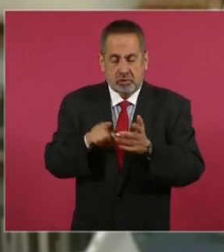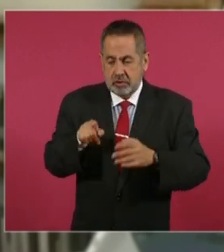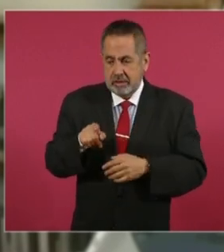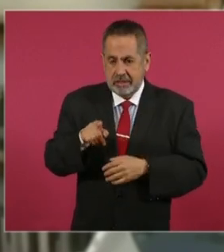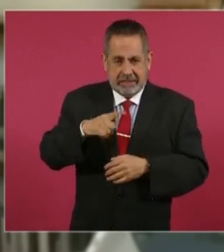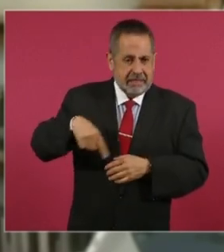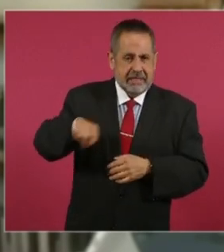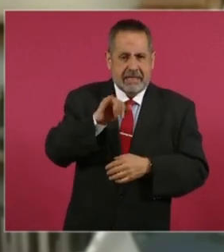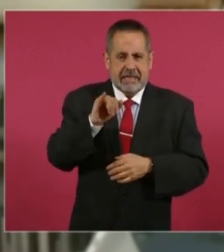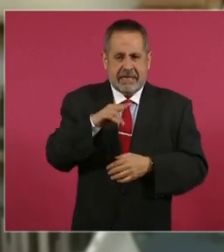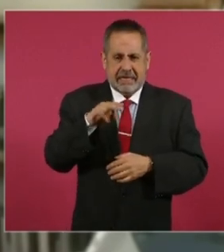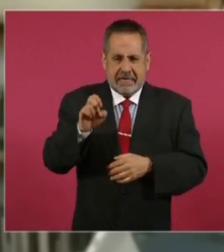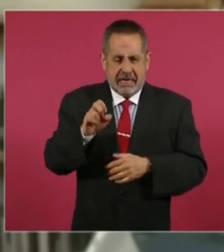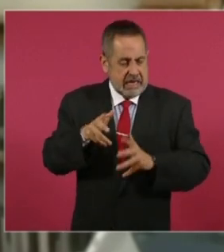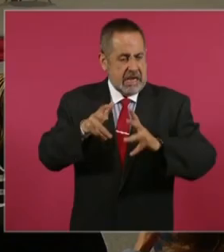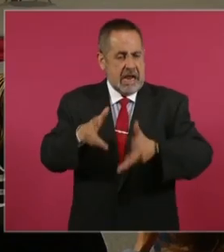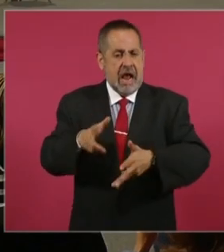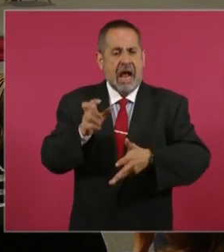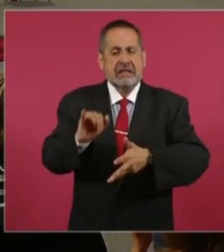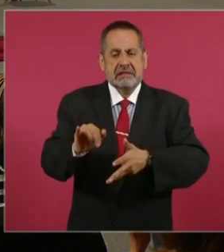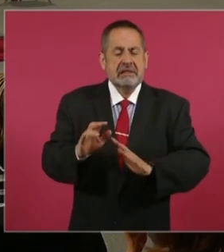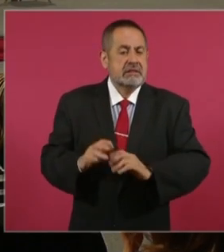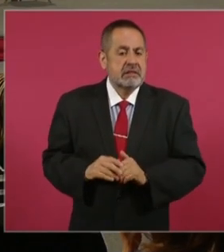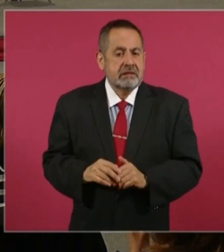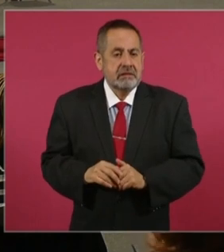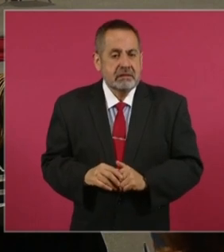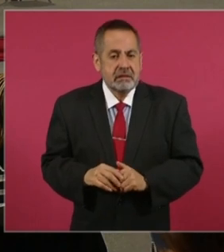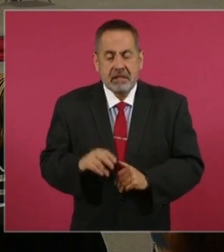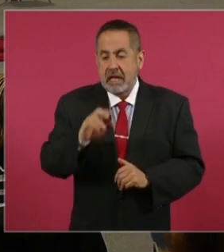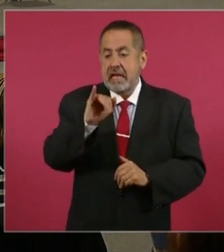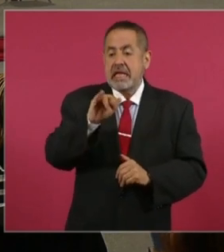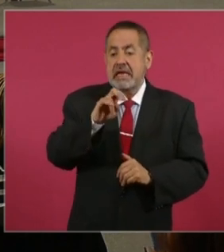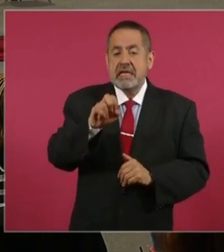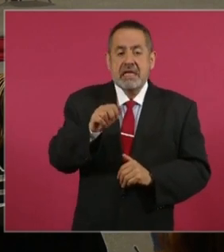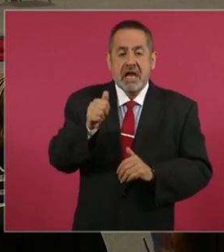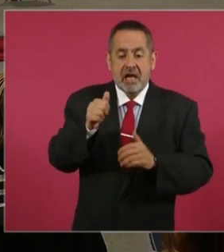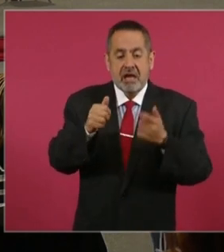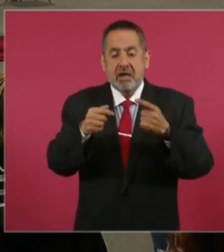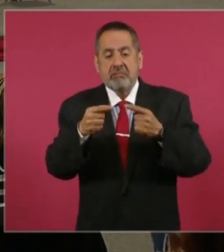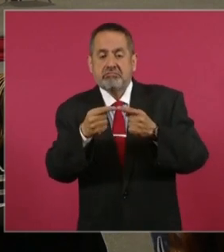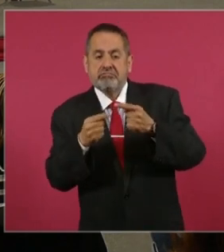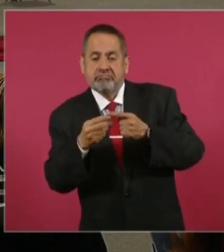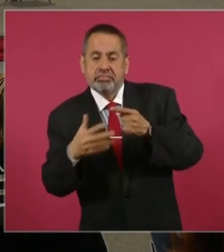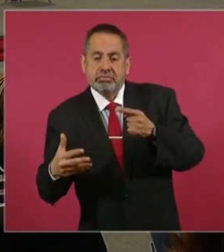sobrevivencia del INE como está. ¿Por qué? Porque el INE depende de todo lo demás.